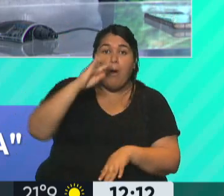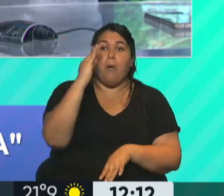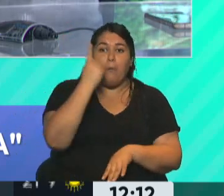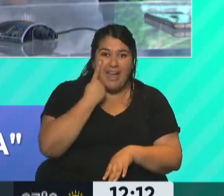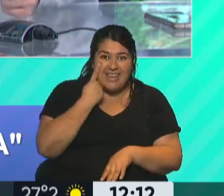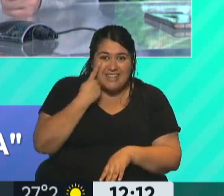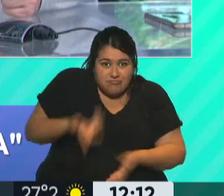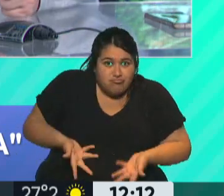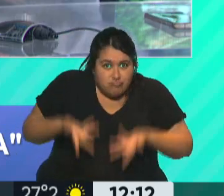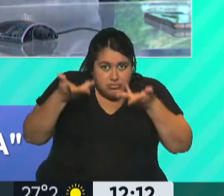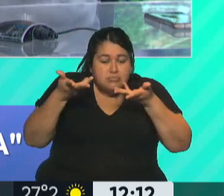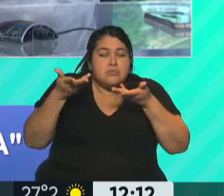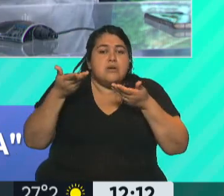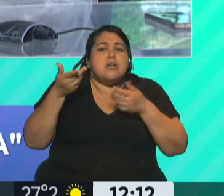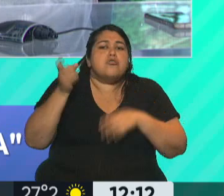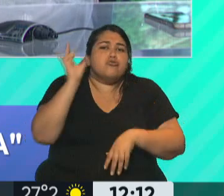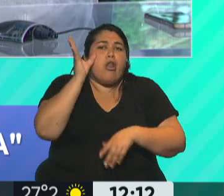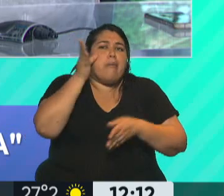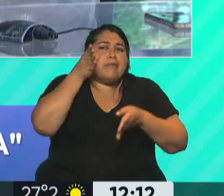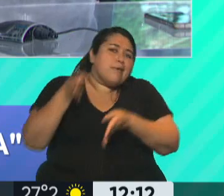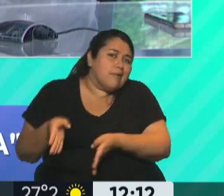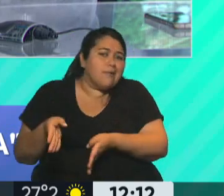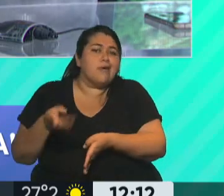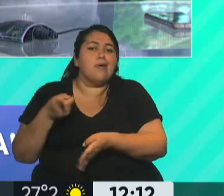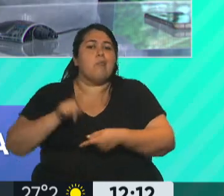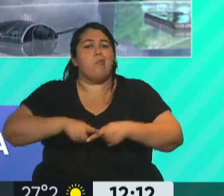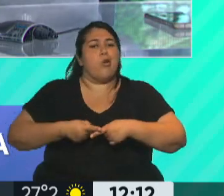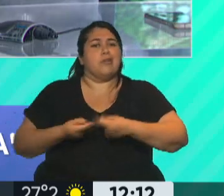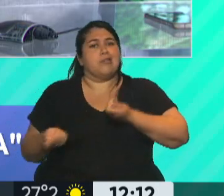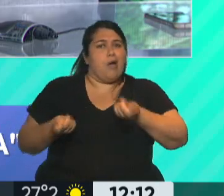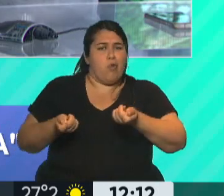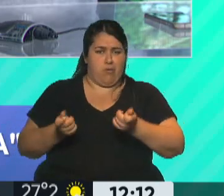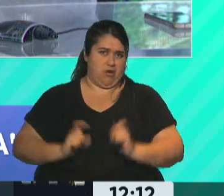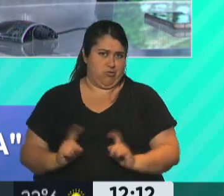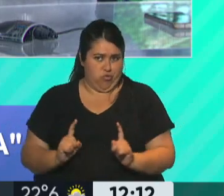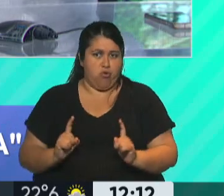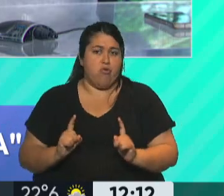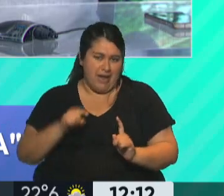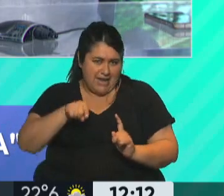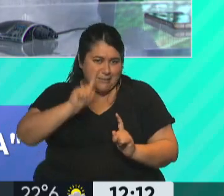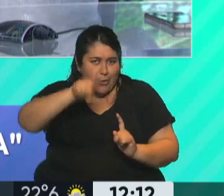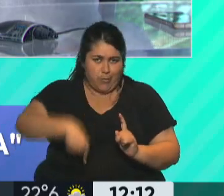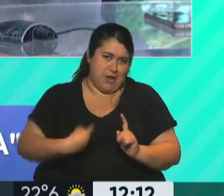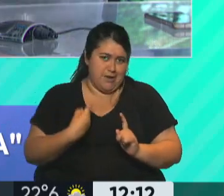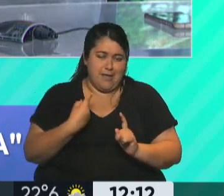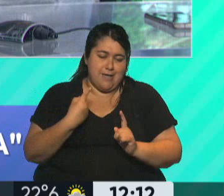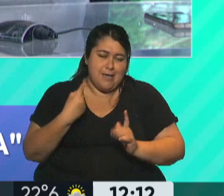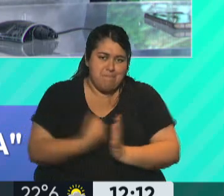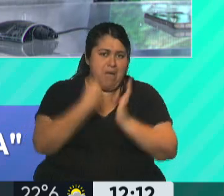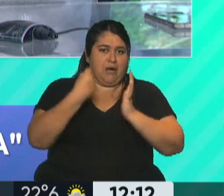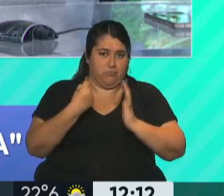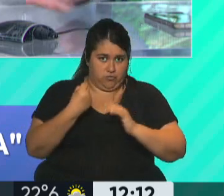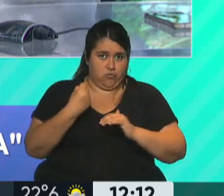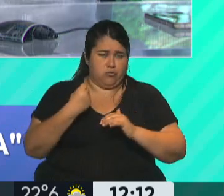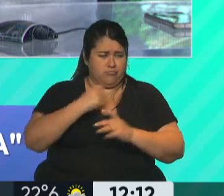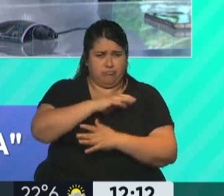propias lógicas que ellos plantean de que sea solo para la partida de donde muerde la política, esos 15 puntos del PBI sin duda afectan, estamos hablando de un volumen